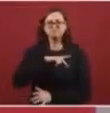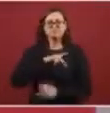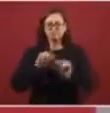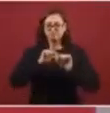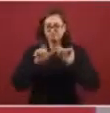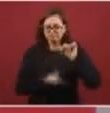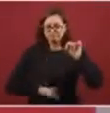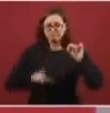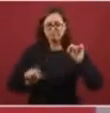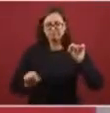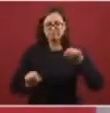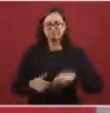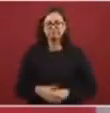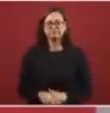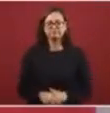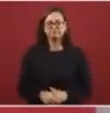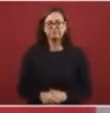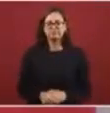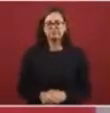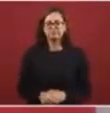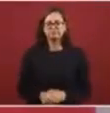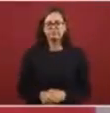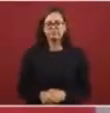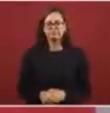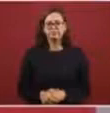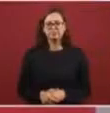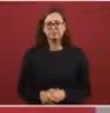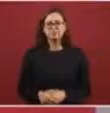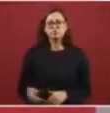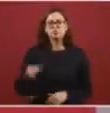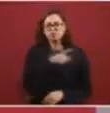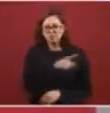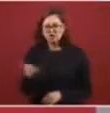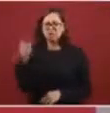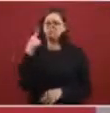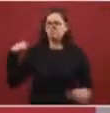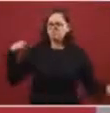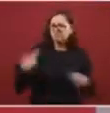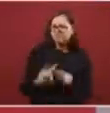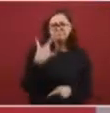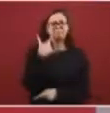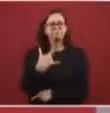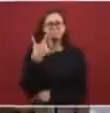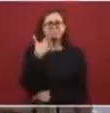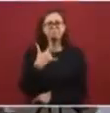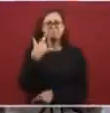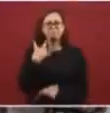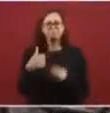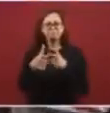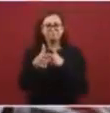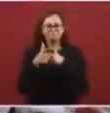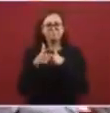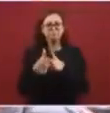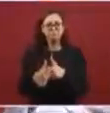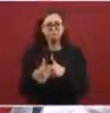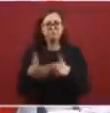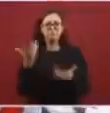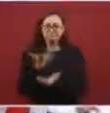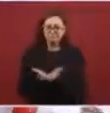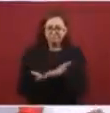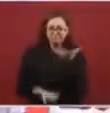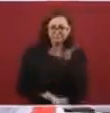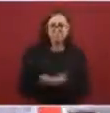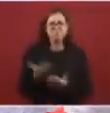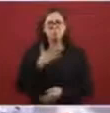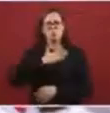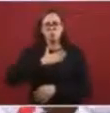México. Es el mismo porque se han sacrificado y porque hoy han llegado hasta aquí. Por el mismo que han hecho justicia por